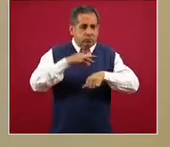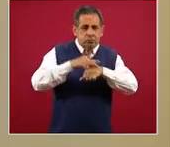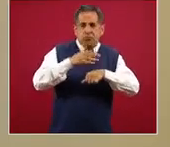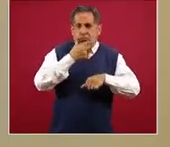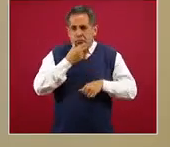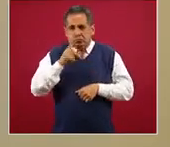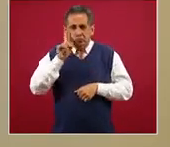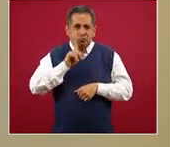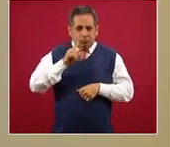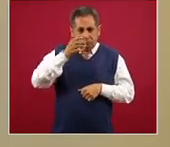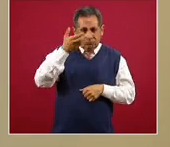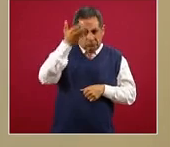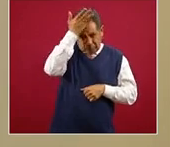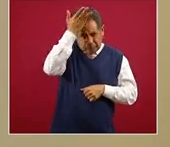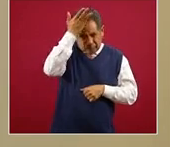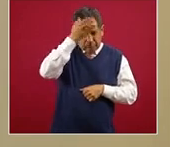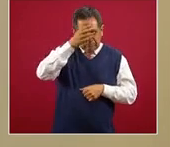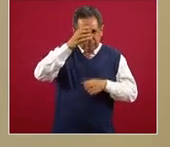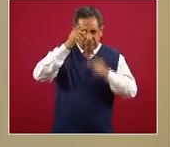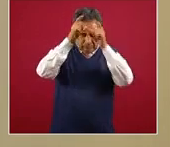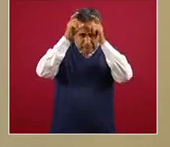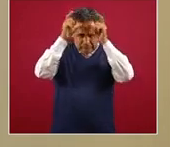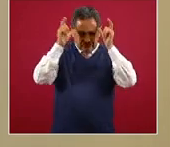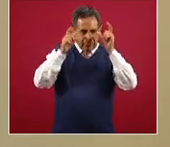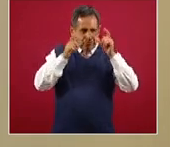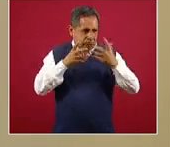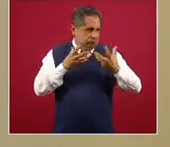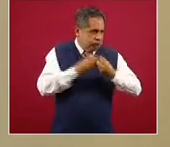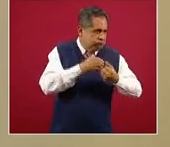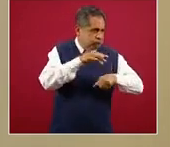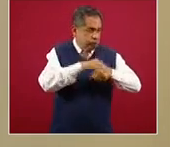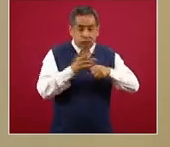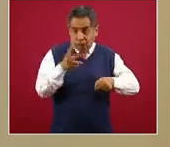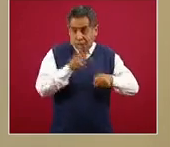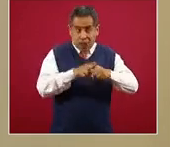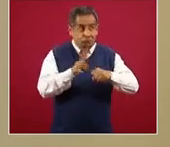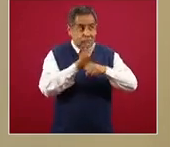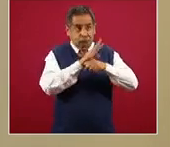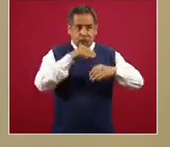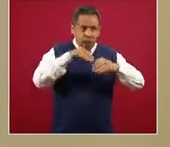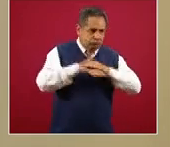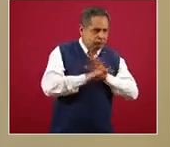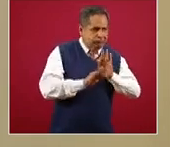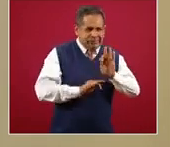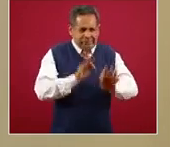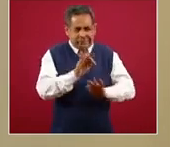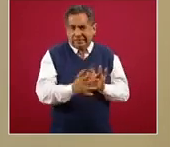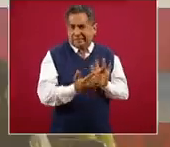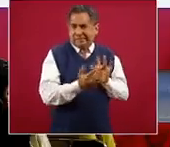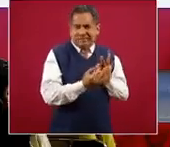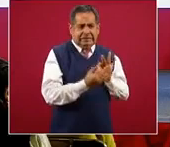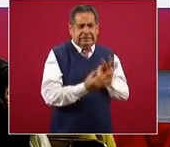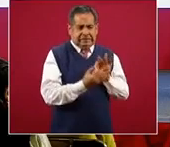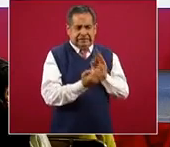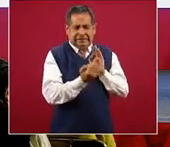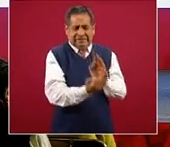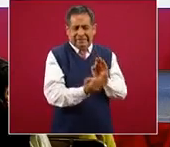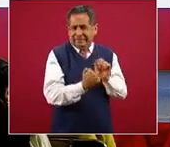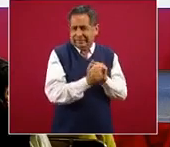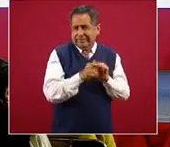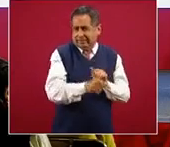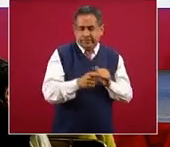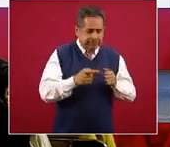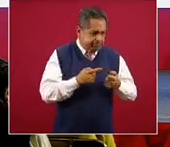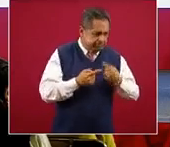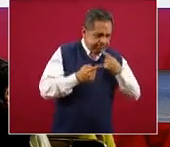enfermeras que se encuentran en las áreas COVID, en los hospitales y que atienden directamente a los pacientes.